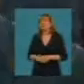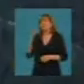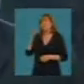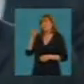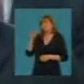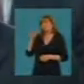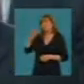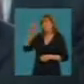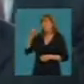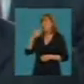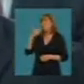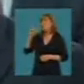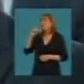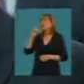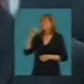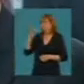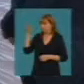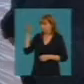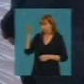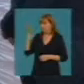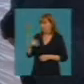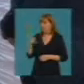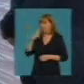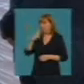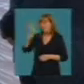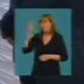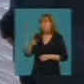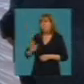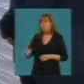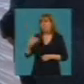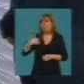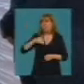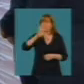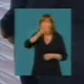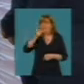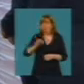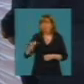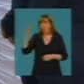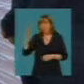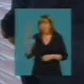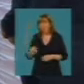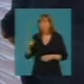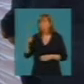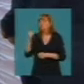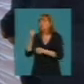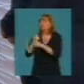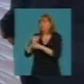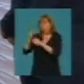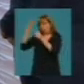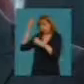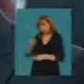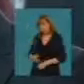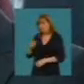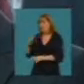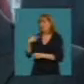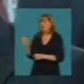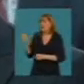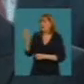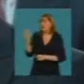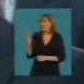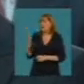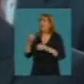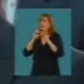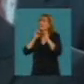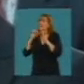Señor Jorge Edmundo Cosia, juráis por la patria desempeñar con lealtad y patriotismo el cargo de secretario